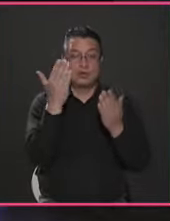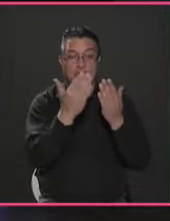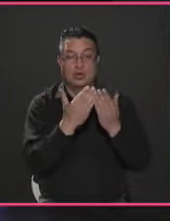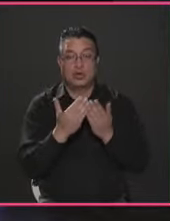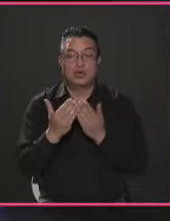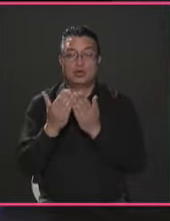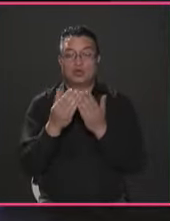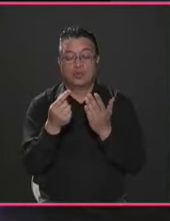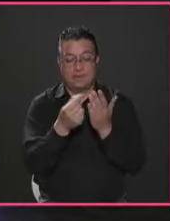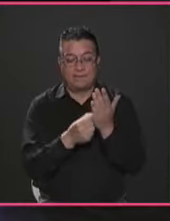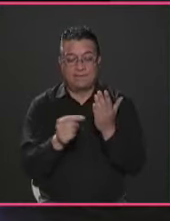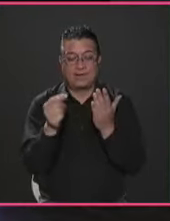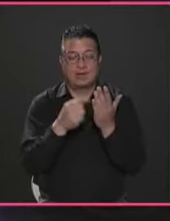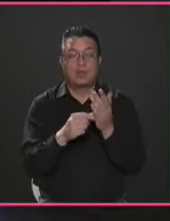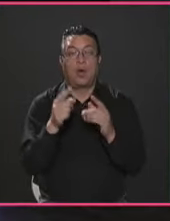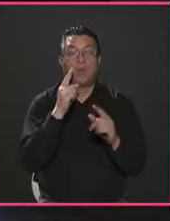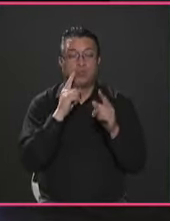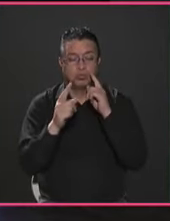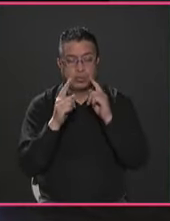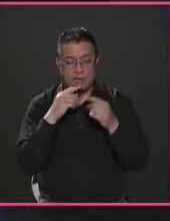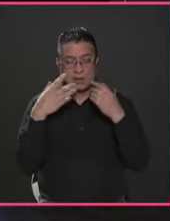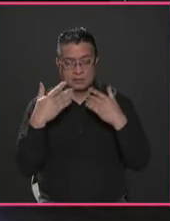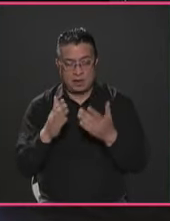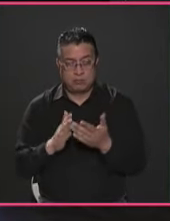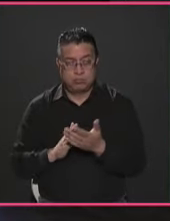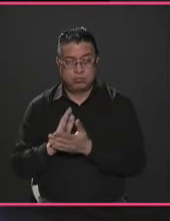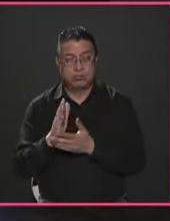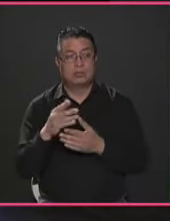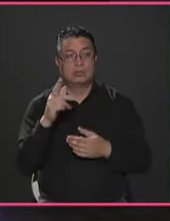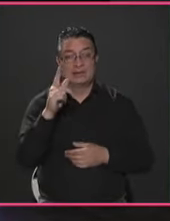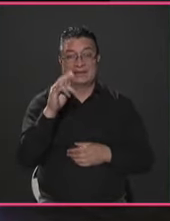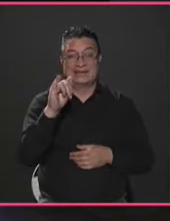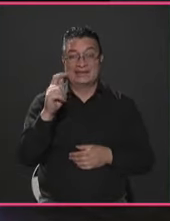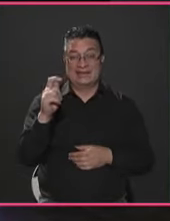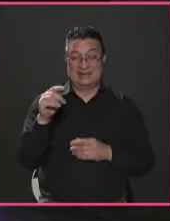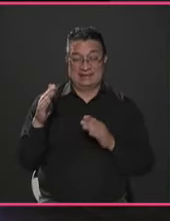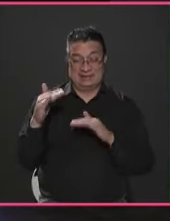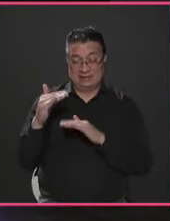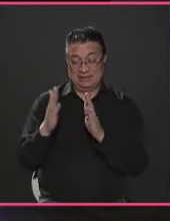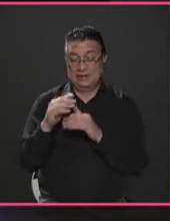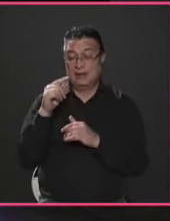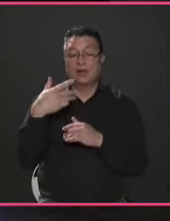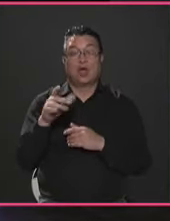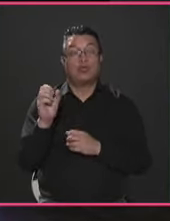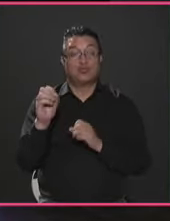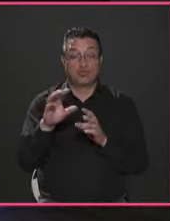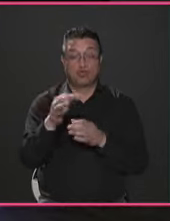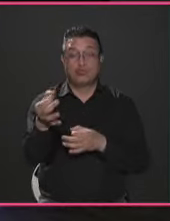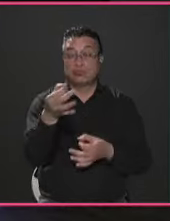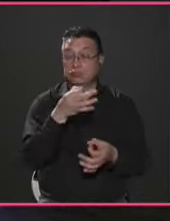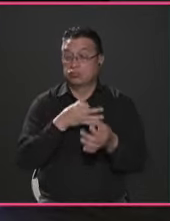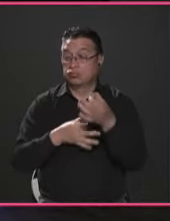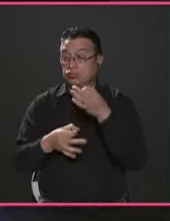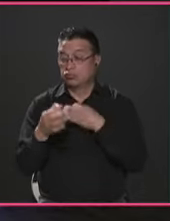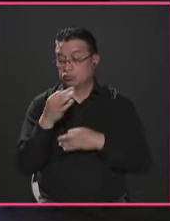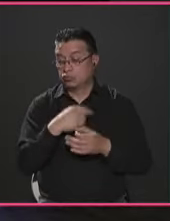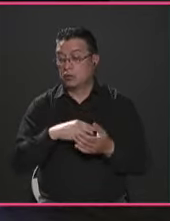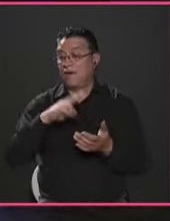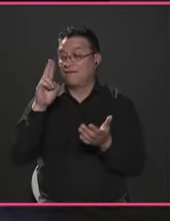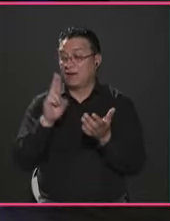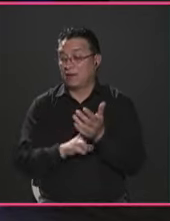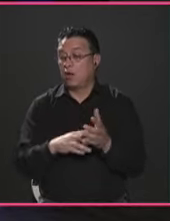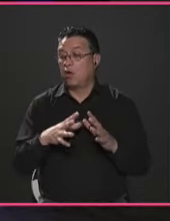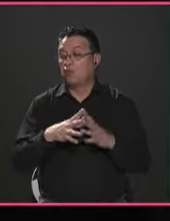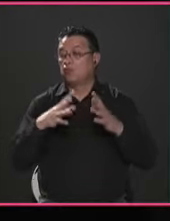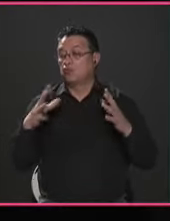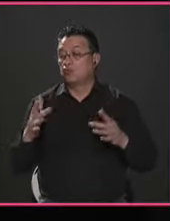y en las pruebas iniciales que hemos hecho con este eit y muchas de ellas nos han dicho sabes que la verdad estamos